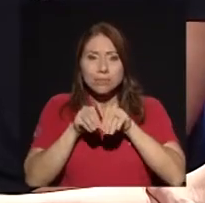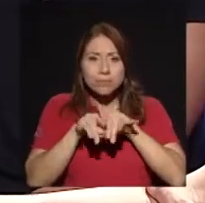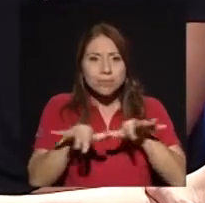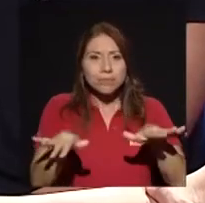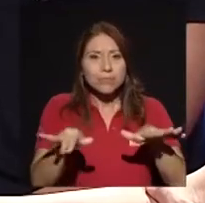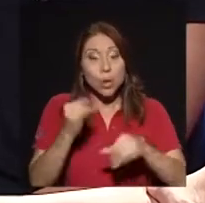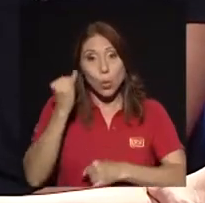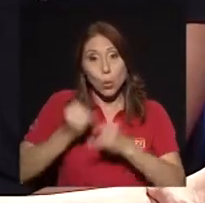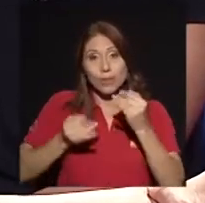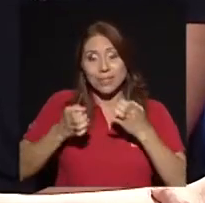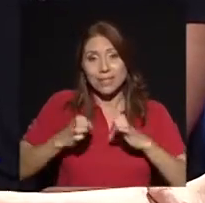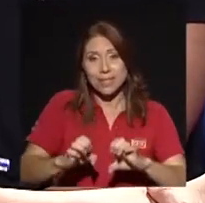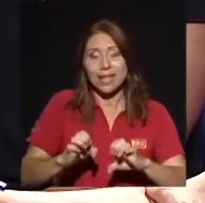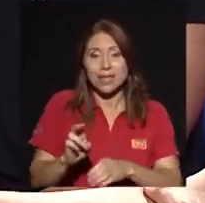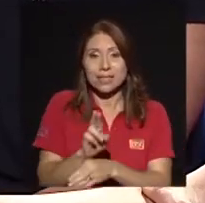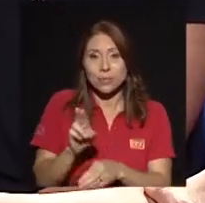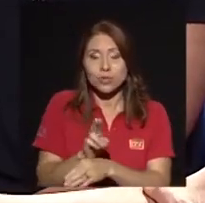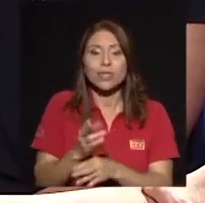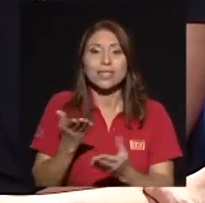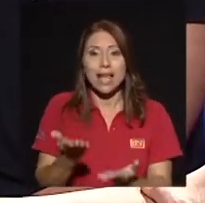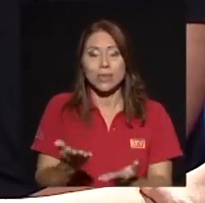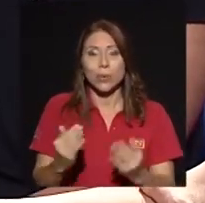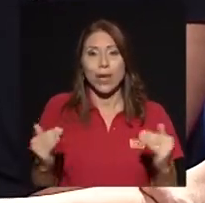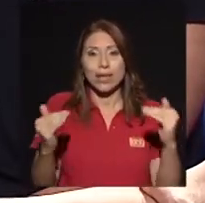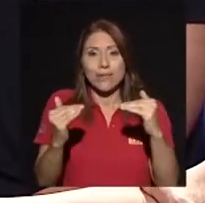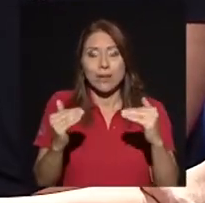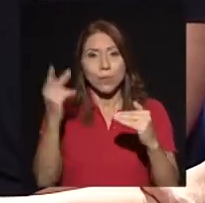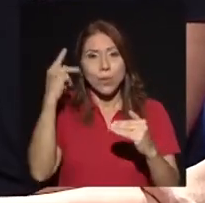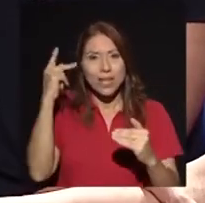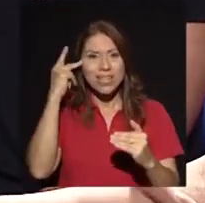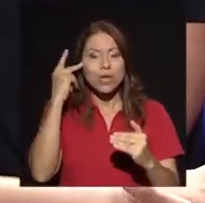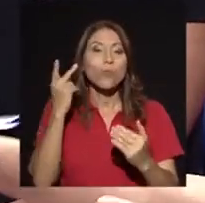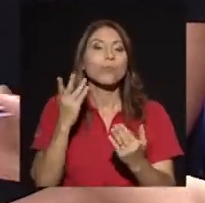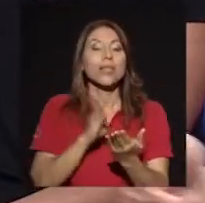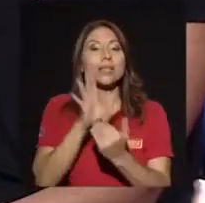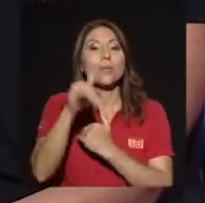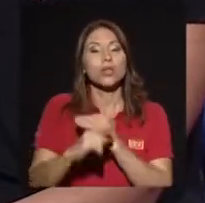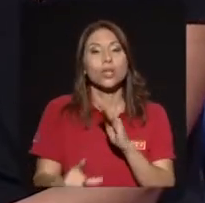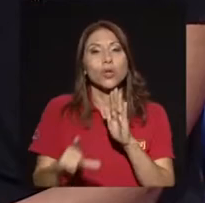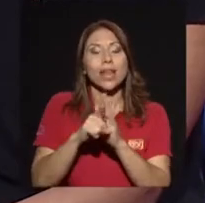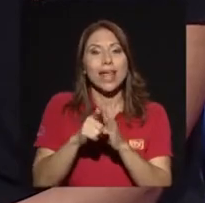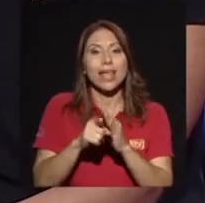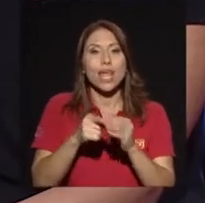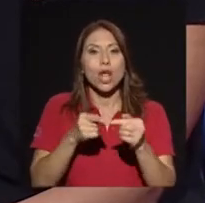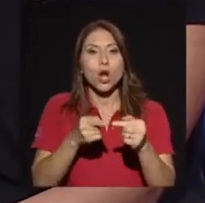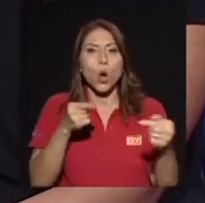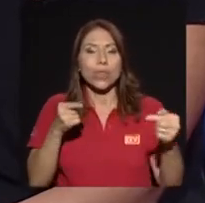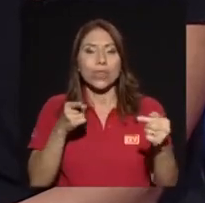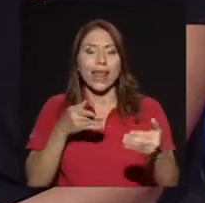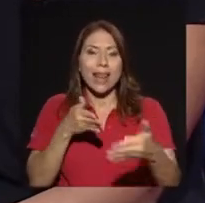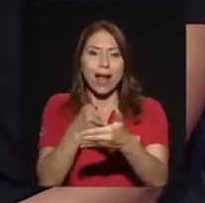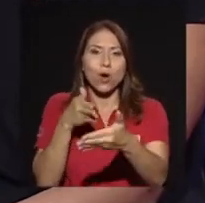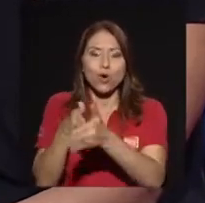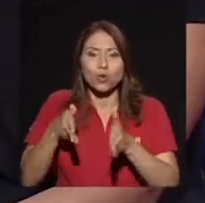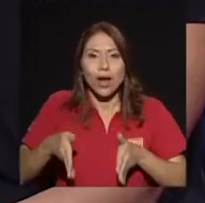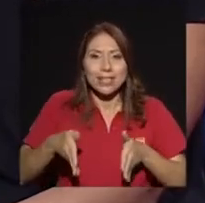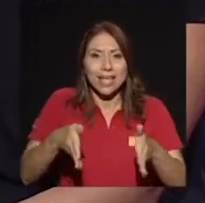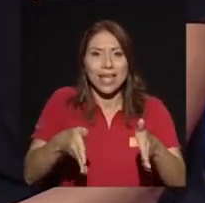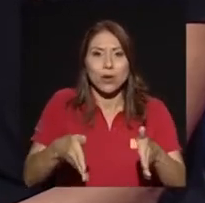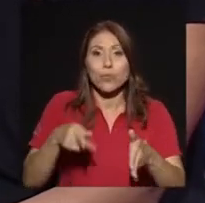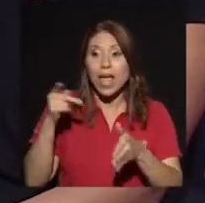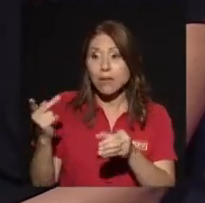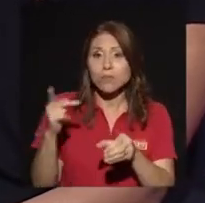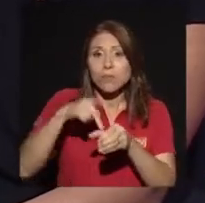última estrategia que estamos utilizando, o herramienta a nivel político, es el proyecto de ley en contra del acoso callejero, en el cual intervino